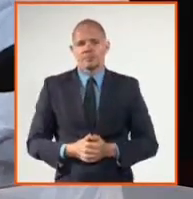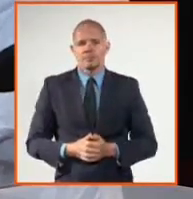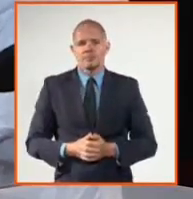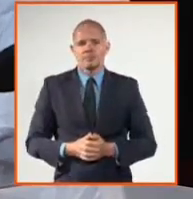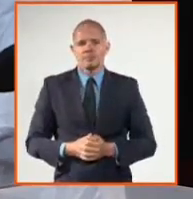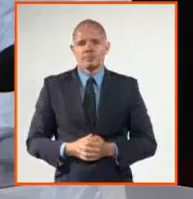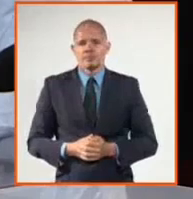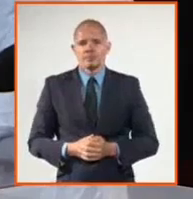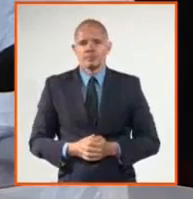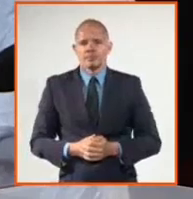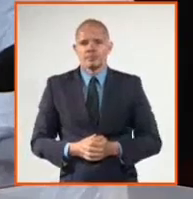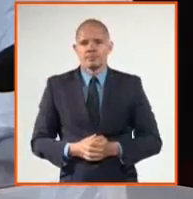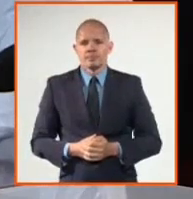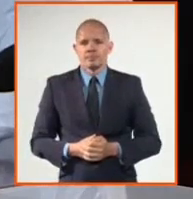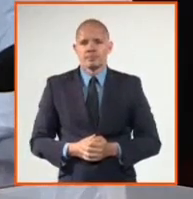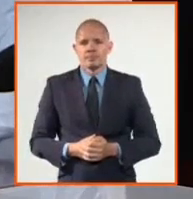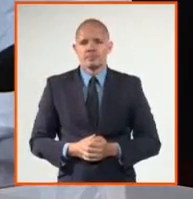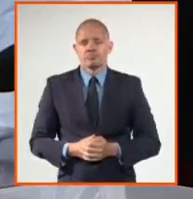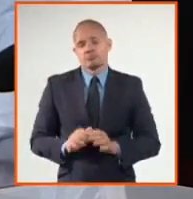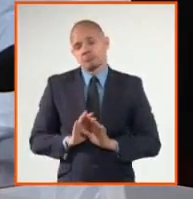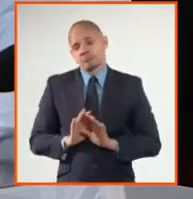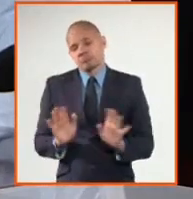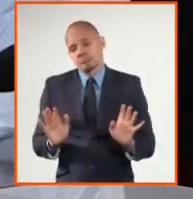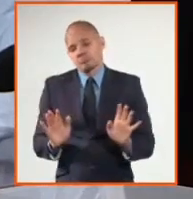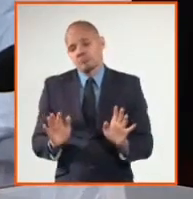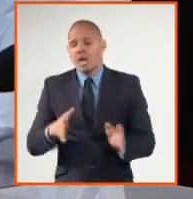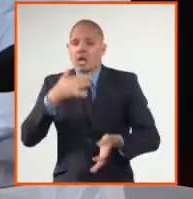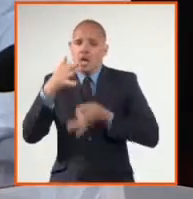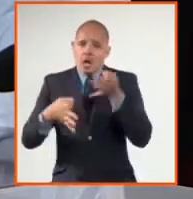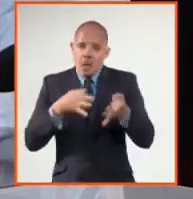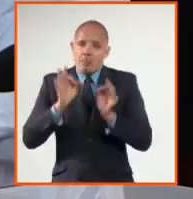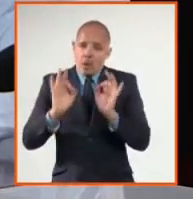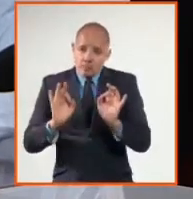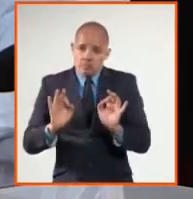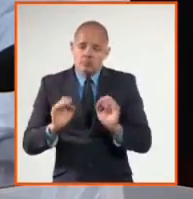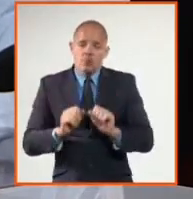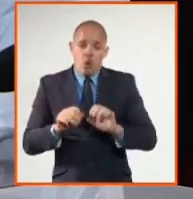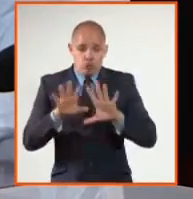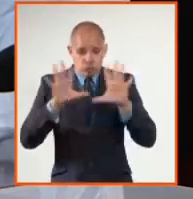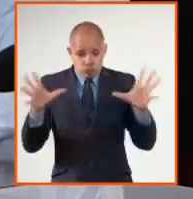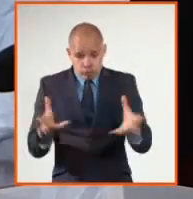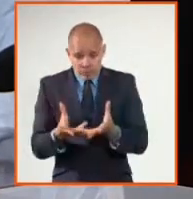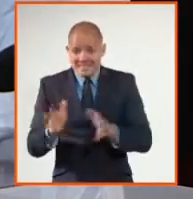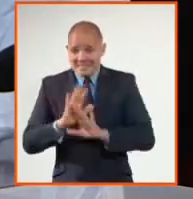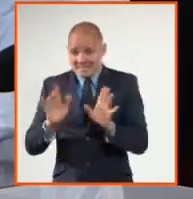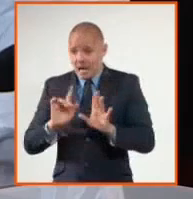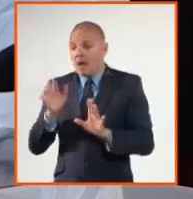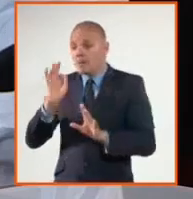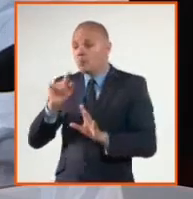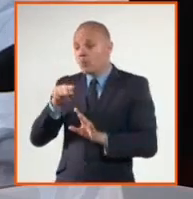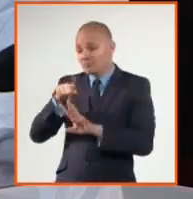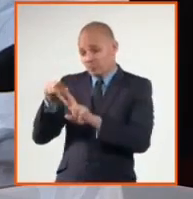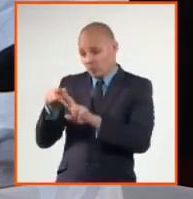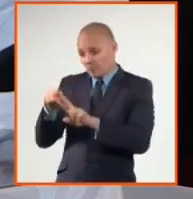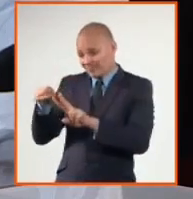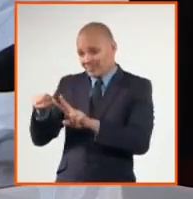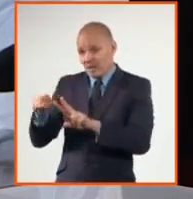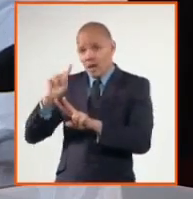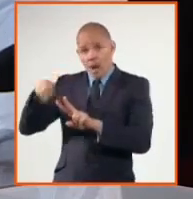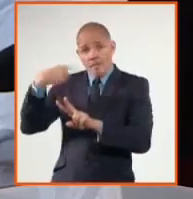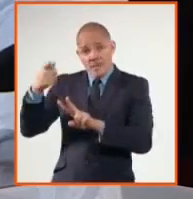dificultad esa es la condición que tenemos nosotros después que en esas chumacera dedicaremos unas